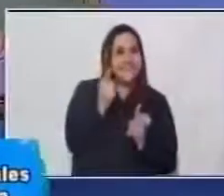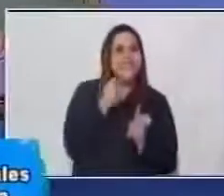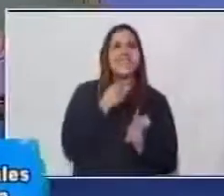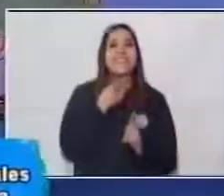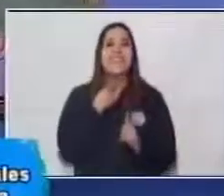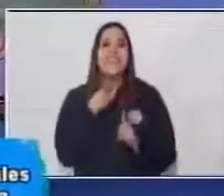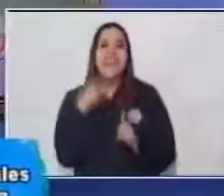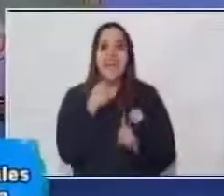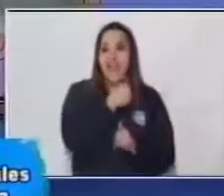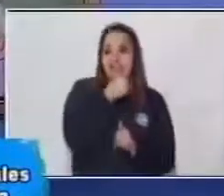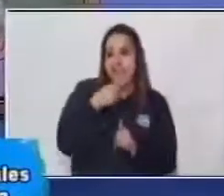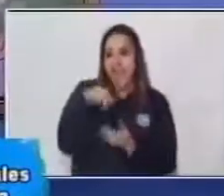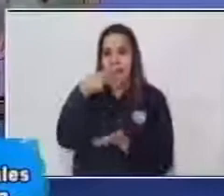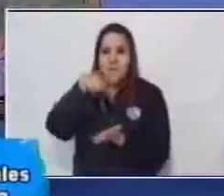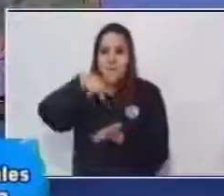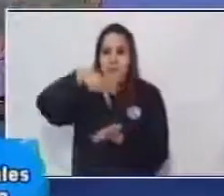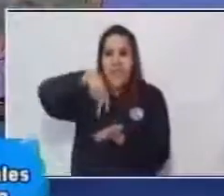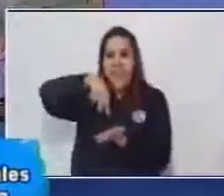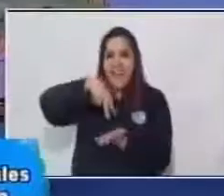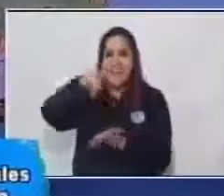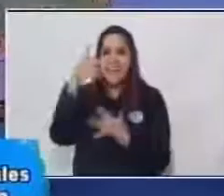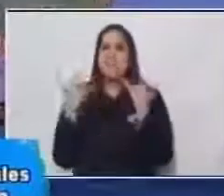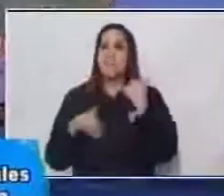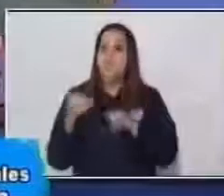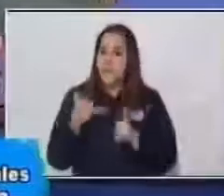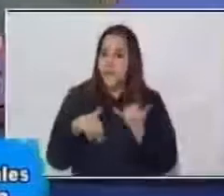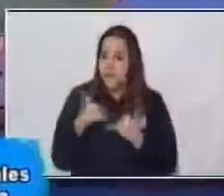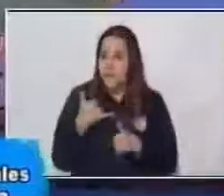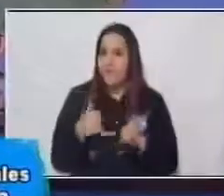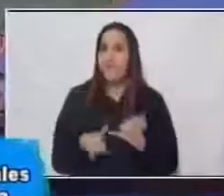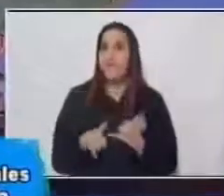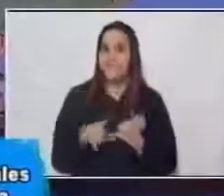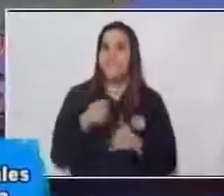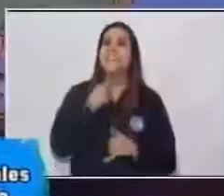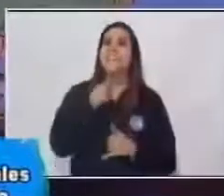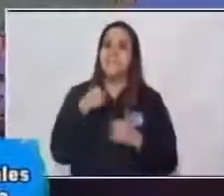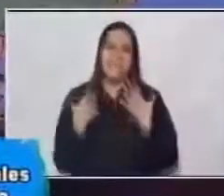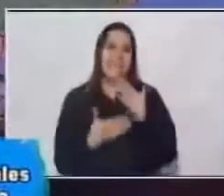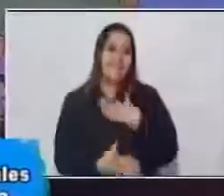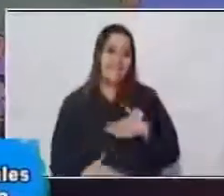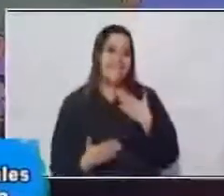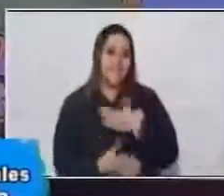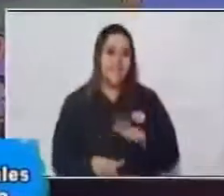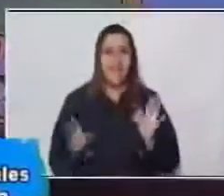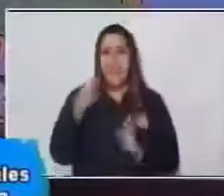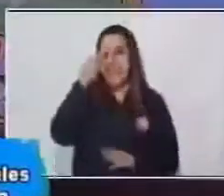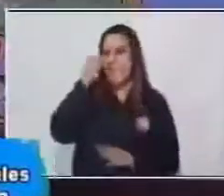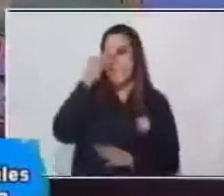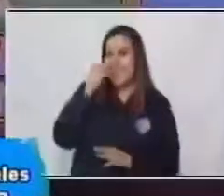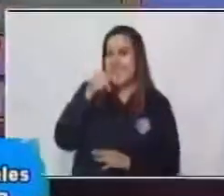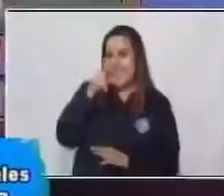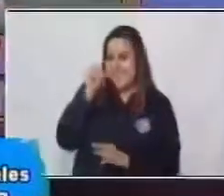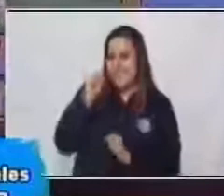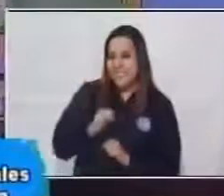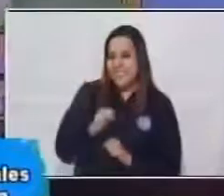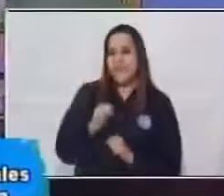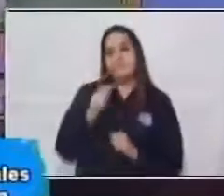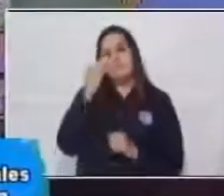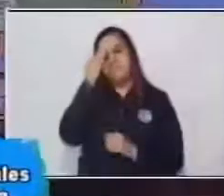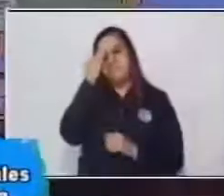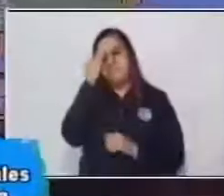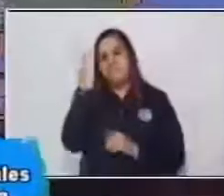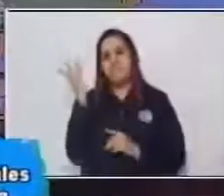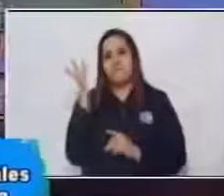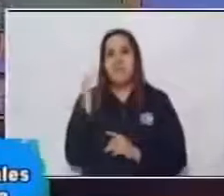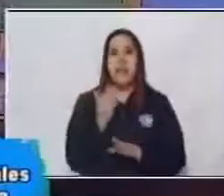cantar, que te gusta bailar, que te gusta jugar, que te gusta divertirte, ¿verdad? Te gusta hacer muchas cosas. Bueno, pues